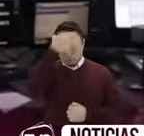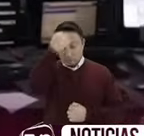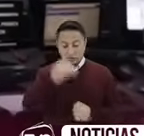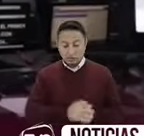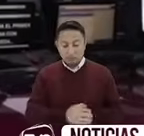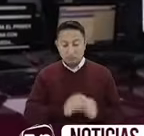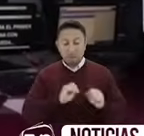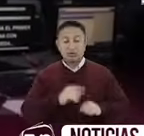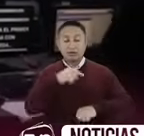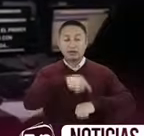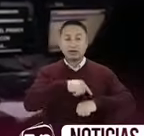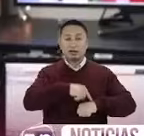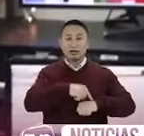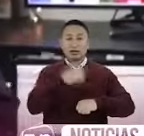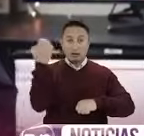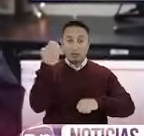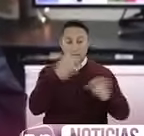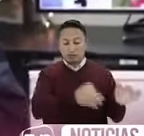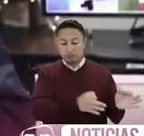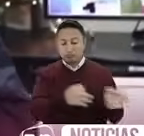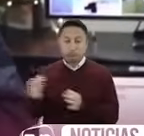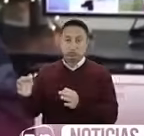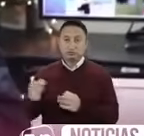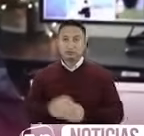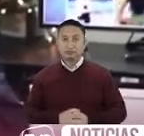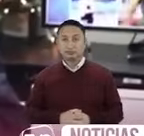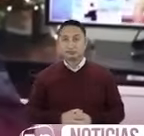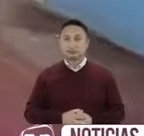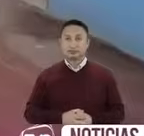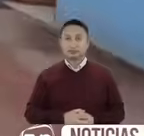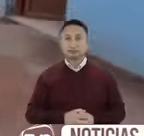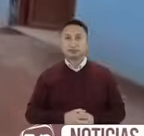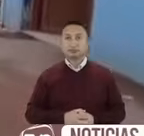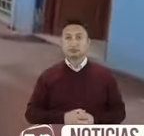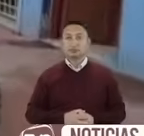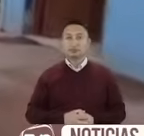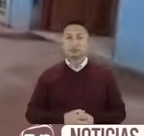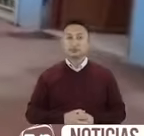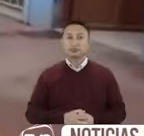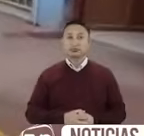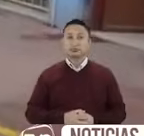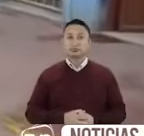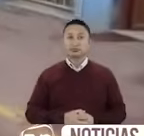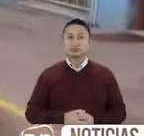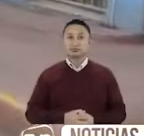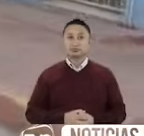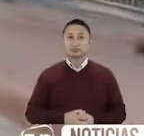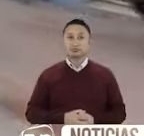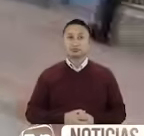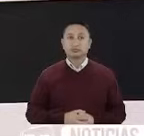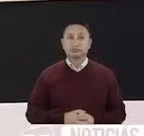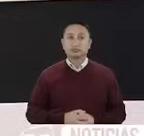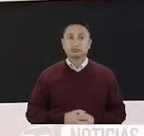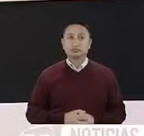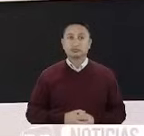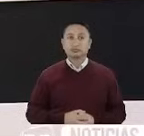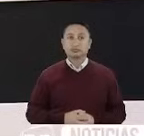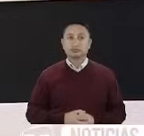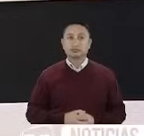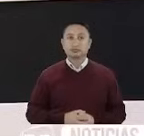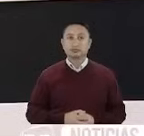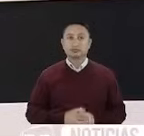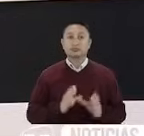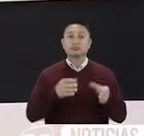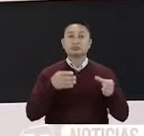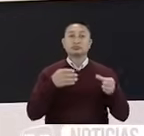la vigencia del toque de queda, informó Jorge Escobar. La Comisión Económica